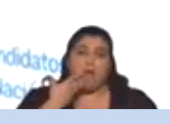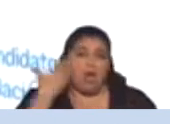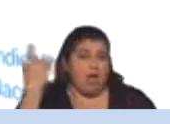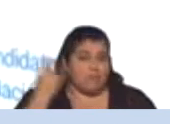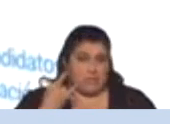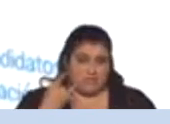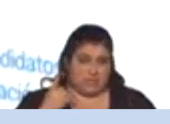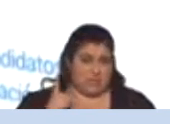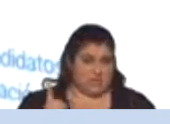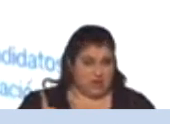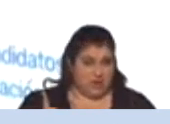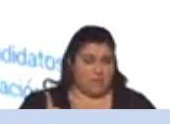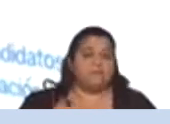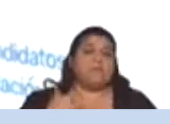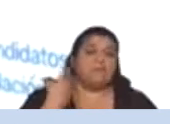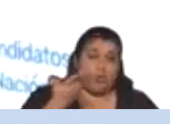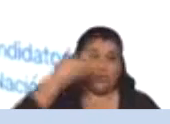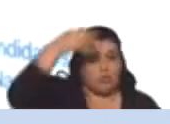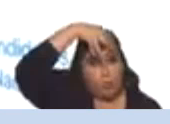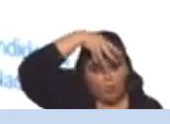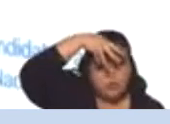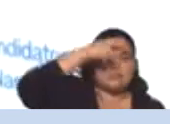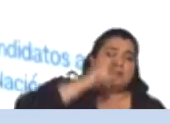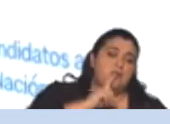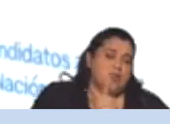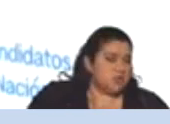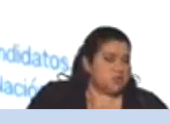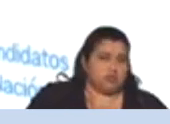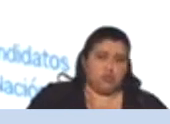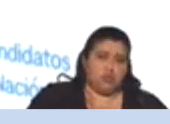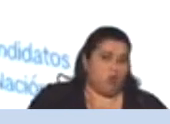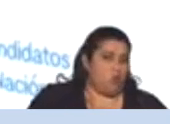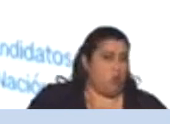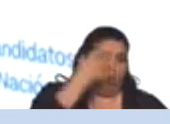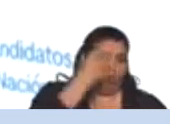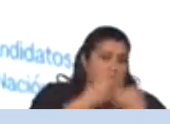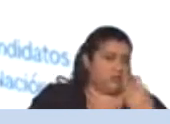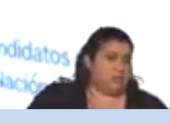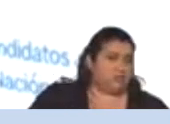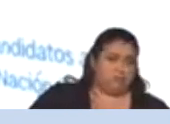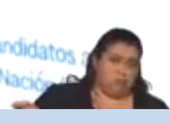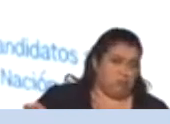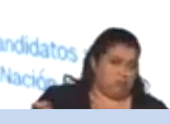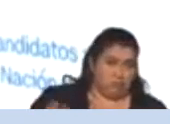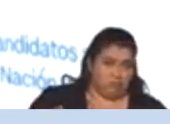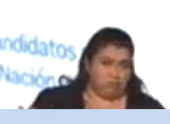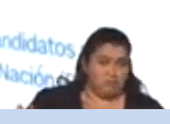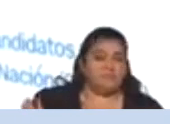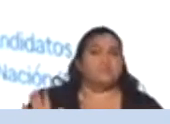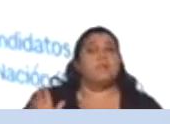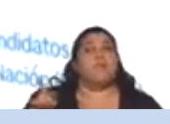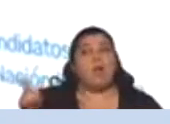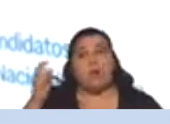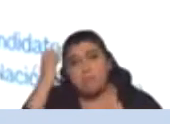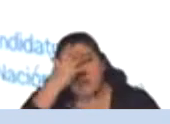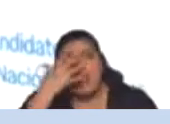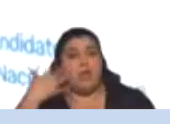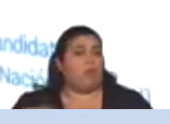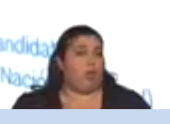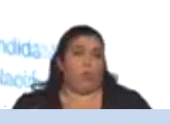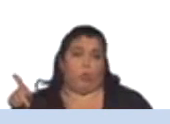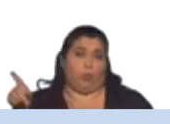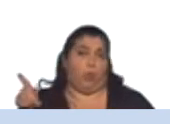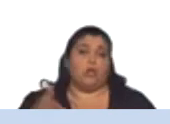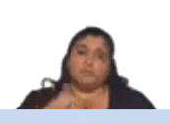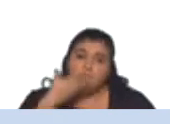entonces por eso Patricia tomó la decisión de ir a la justicia para que justamente este mi ley tenga que dar explicaciones y